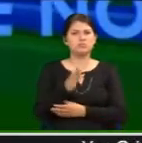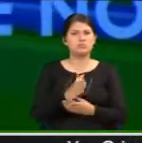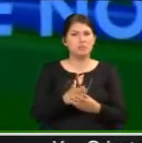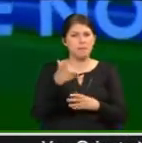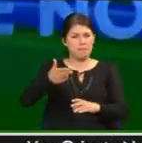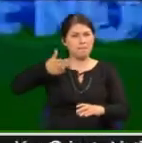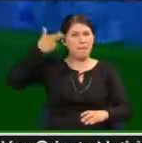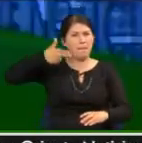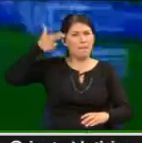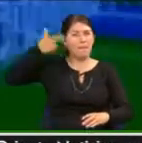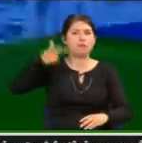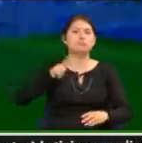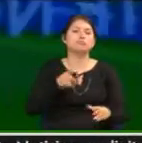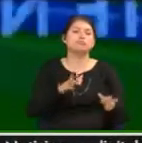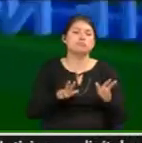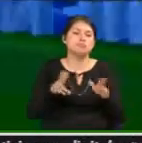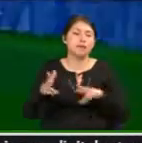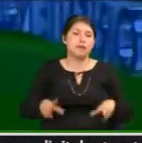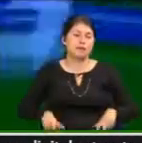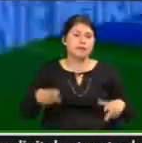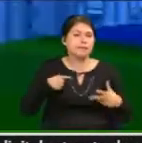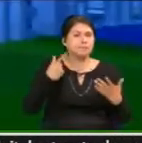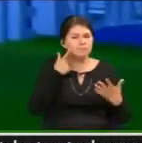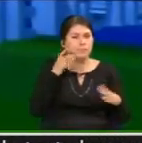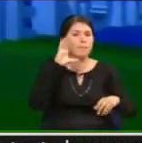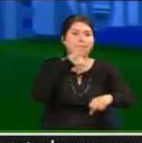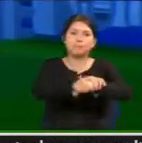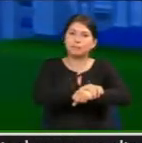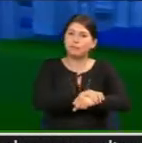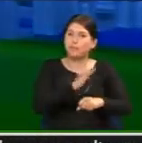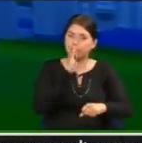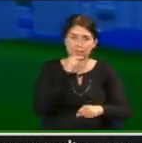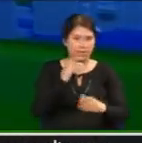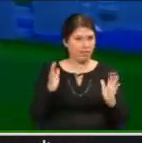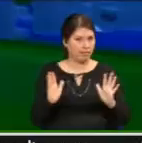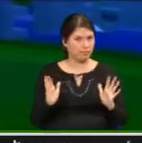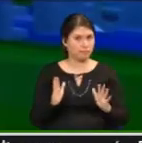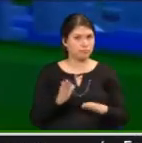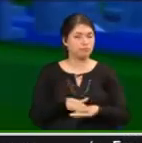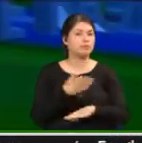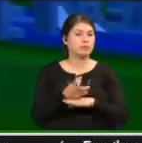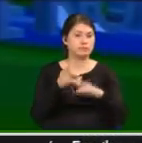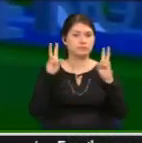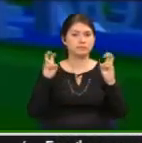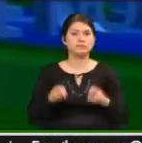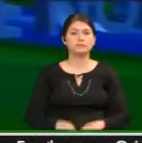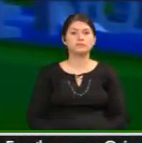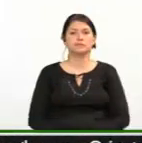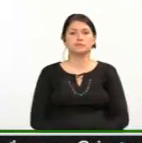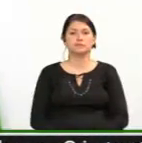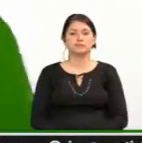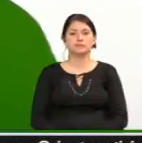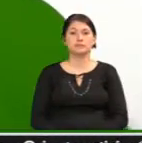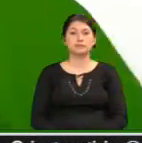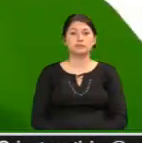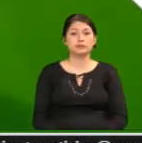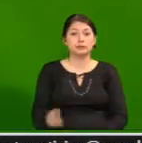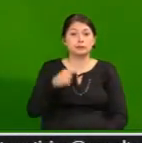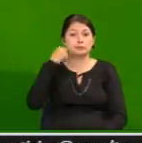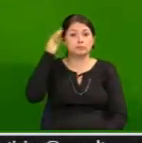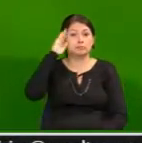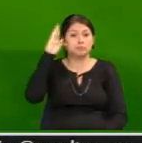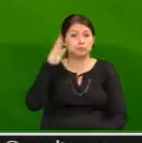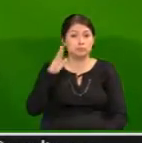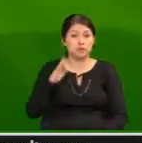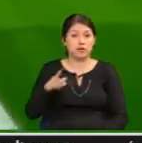de disparos que acabó con su vida. Aún no se han capturado o no se han hecho capturas sobre este tema. Según las autoridades,